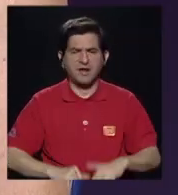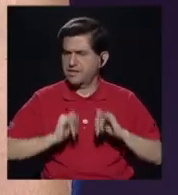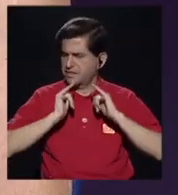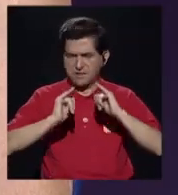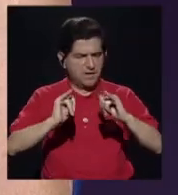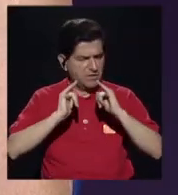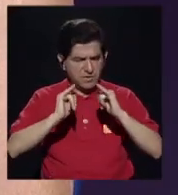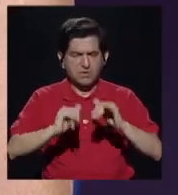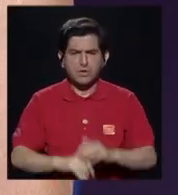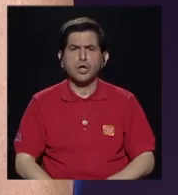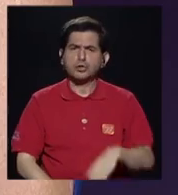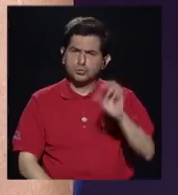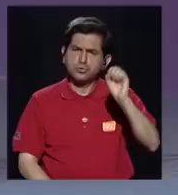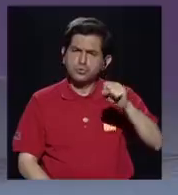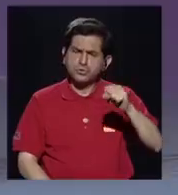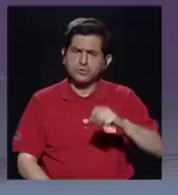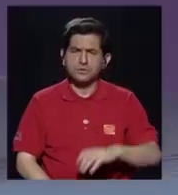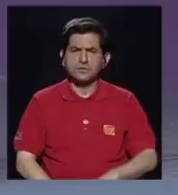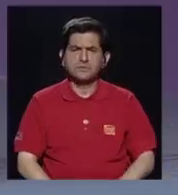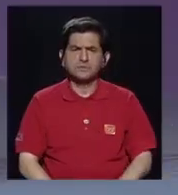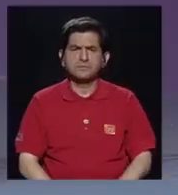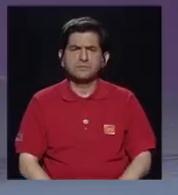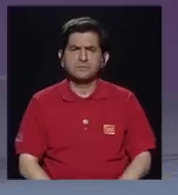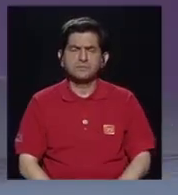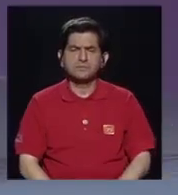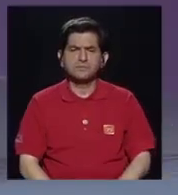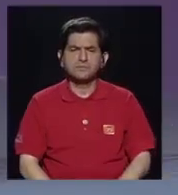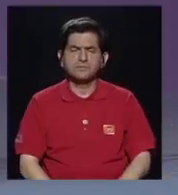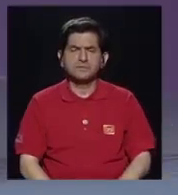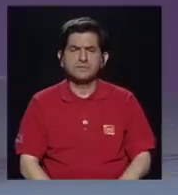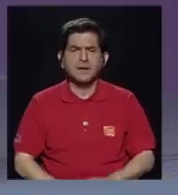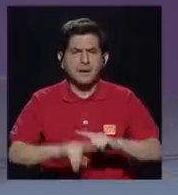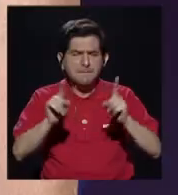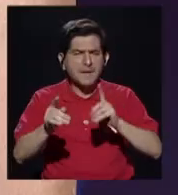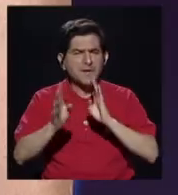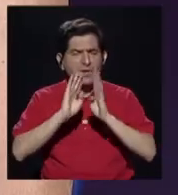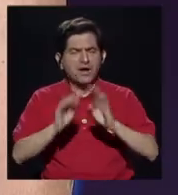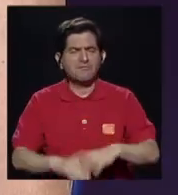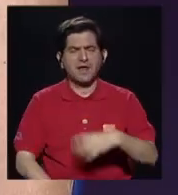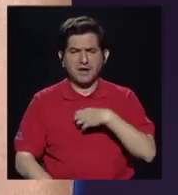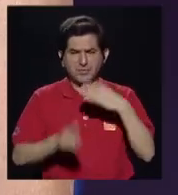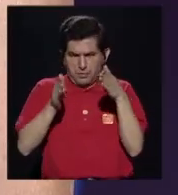también por supuesto es un concepto pero que este concepto de